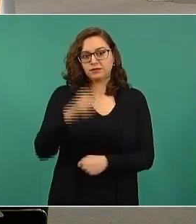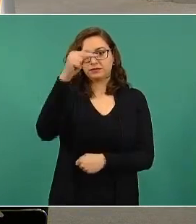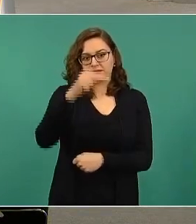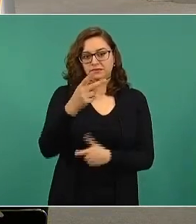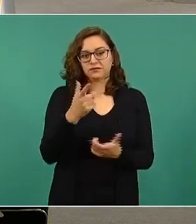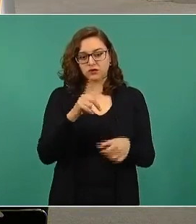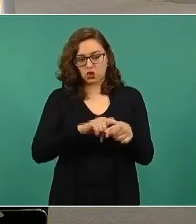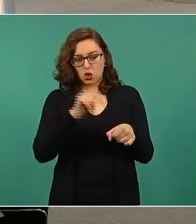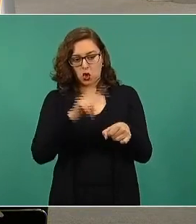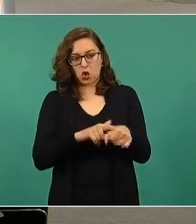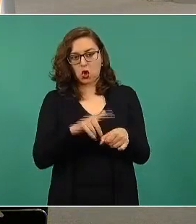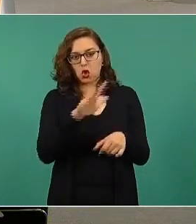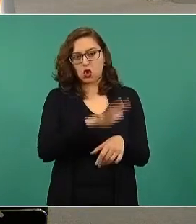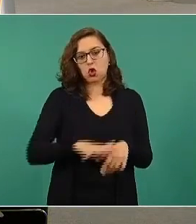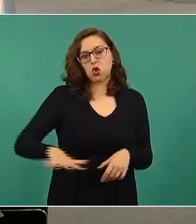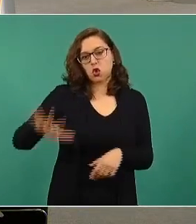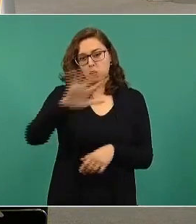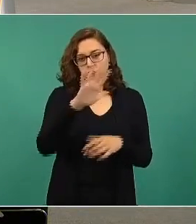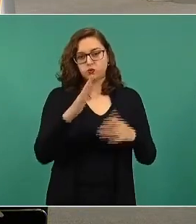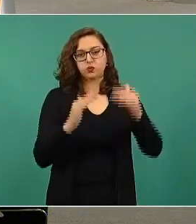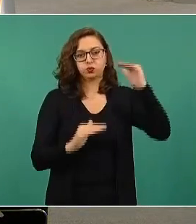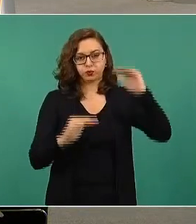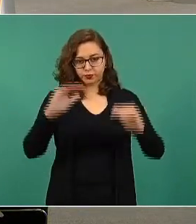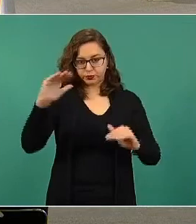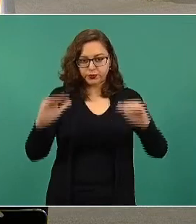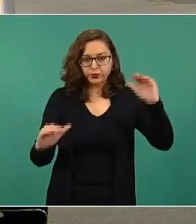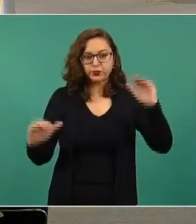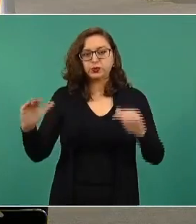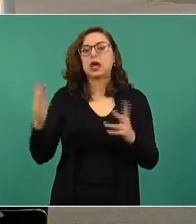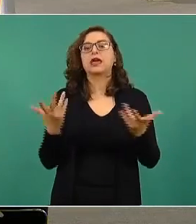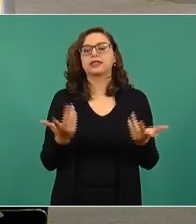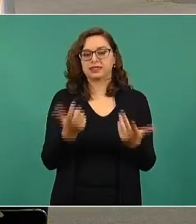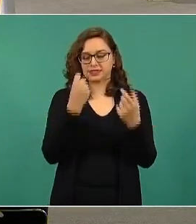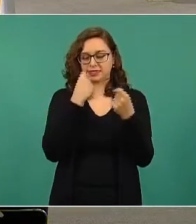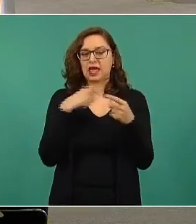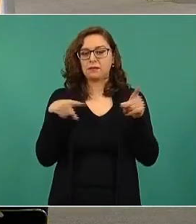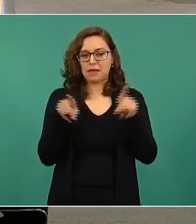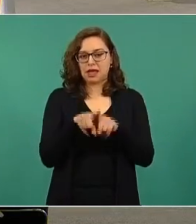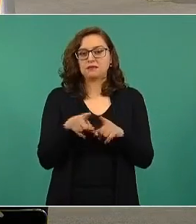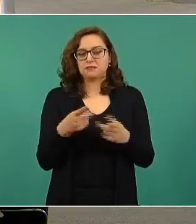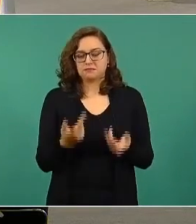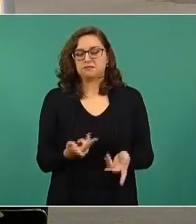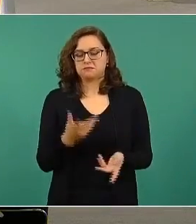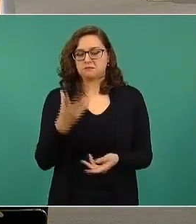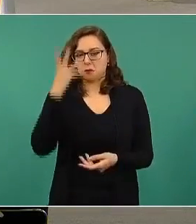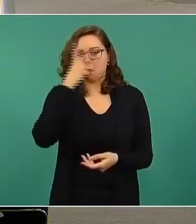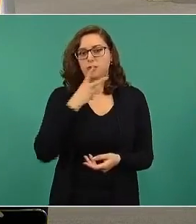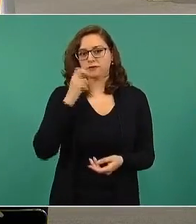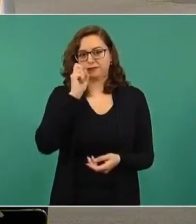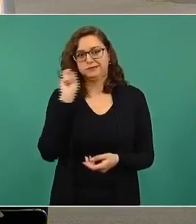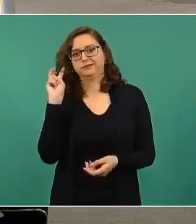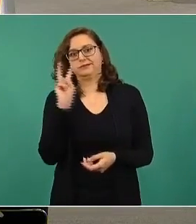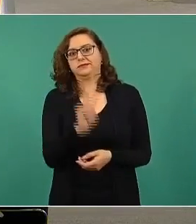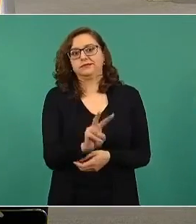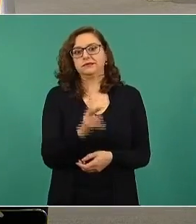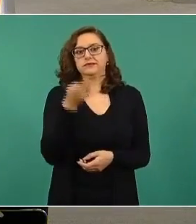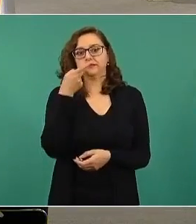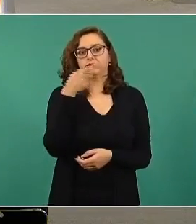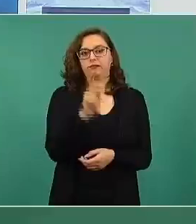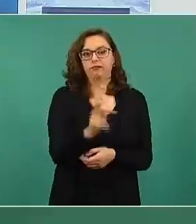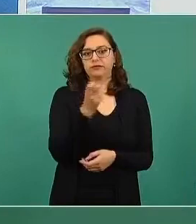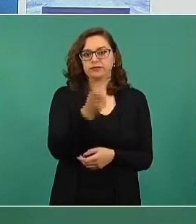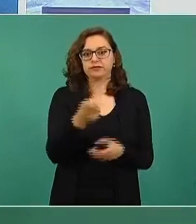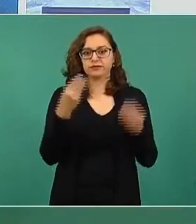el pigmento de los concretos, que es algo que también venimos haciendo, jugar con este tipo de elementos, y tiene, digamos, una afluencia